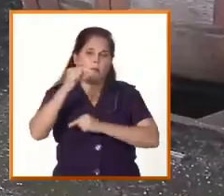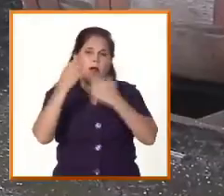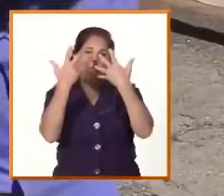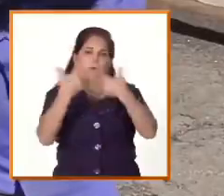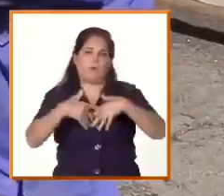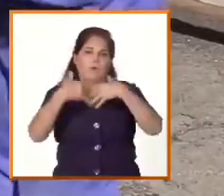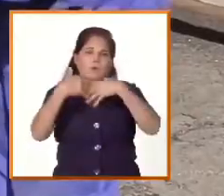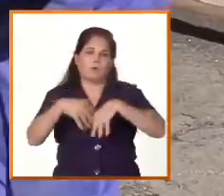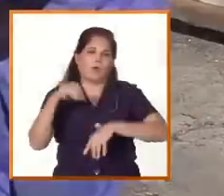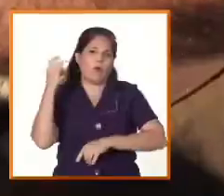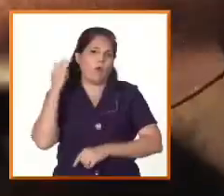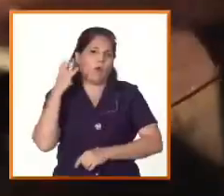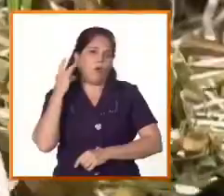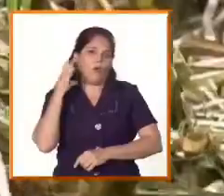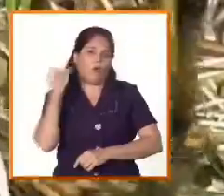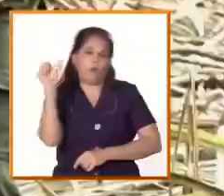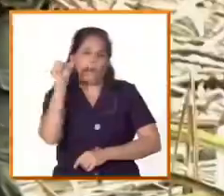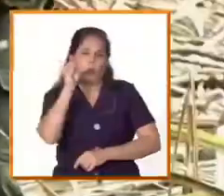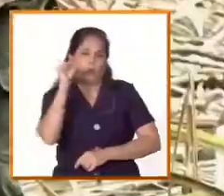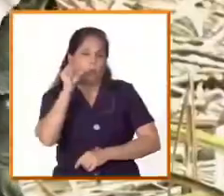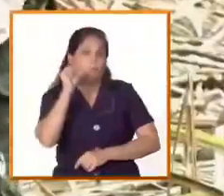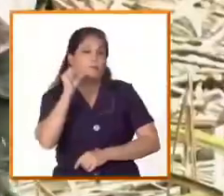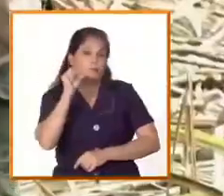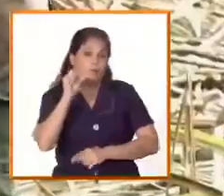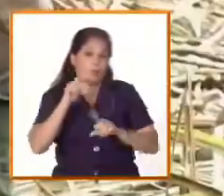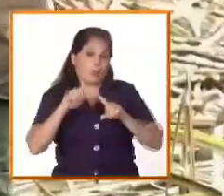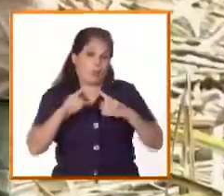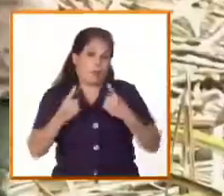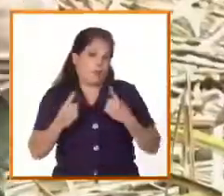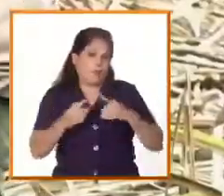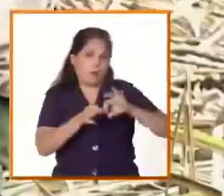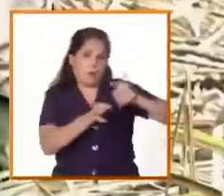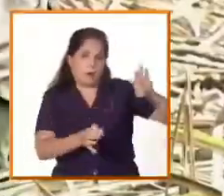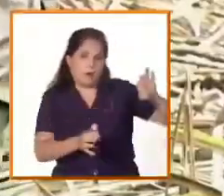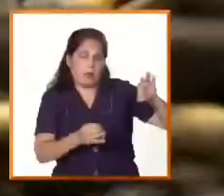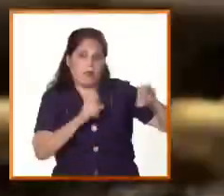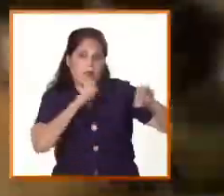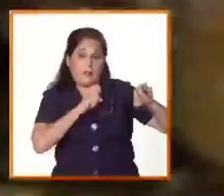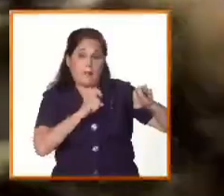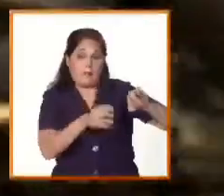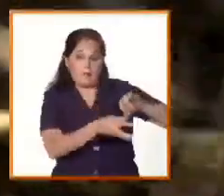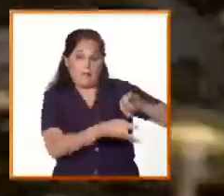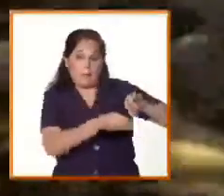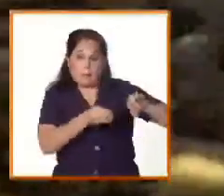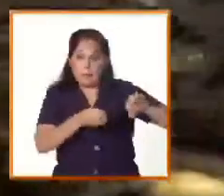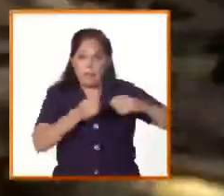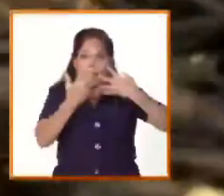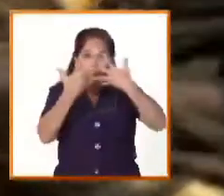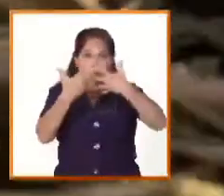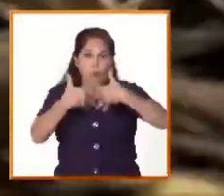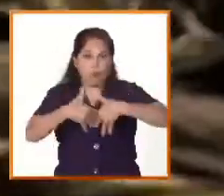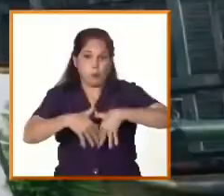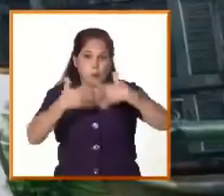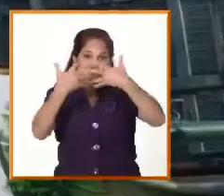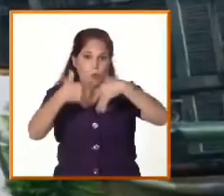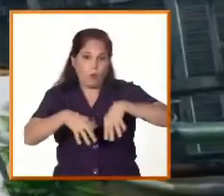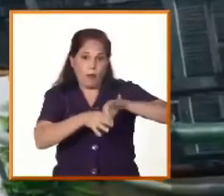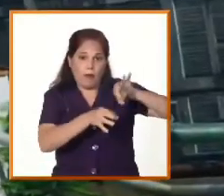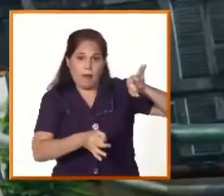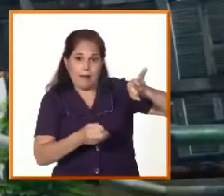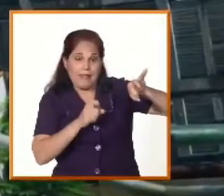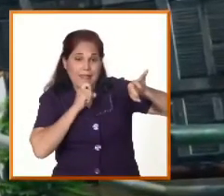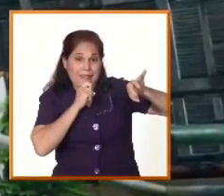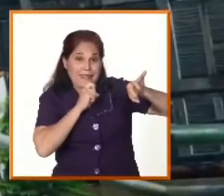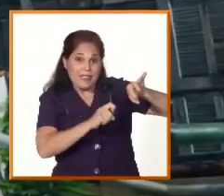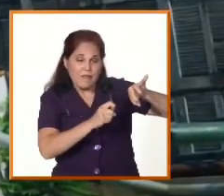debido sobre todo de fondo parte de los subproductos del proceso de producción de